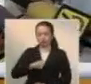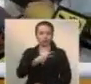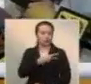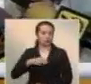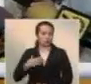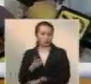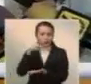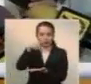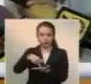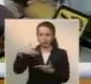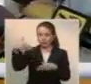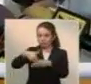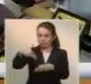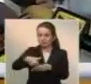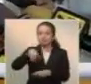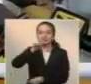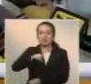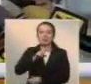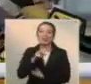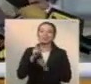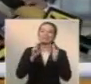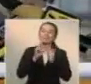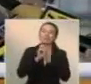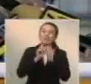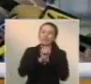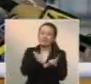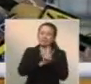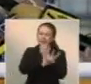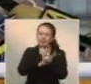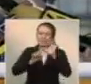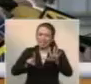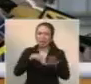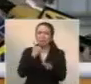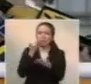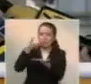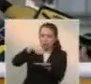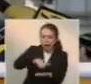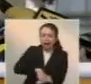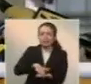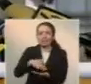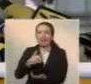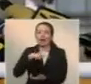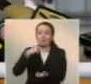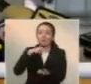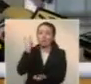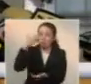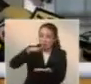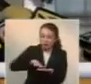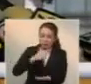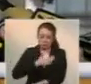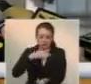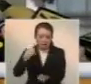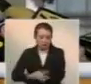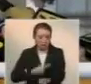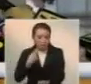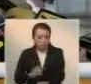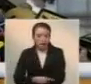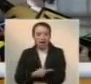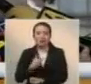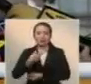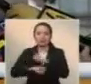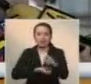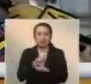16 atentados, va la muerte de mi hermano, se me allanó la inmunidad, se me detuvo, se montó una